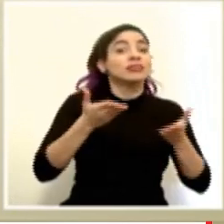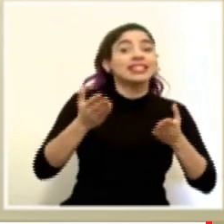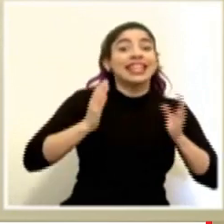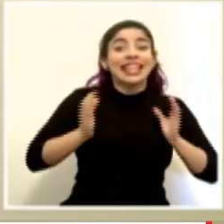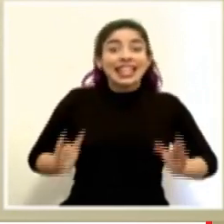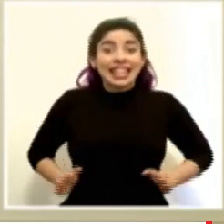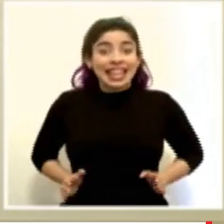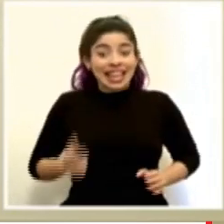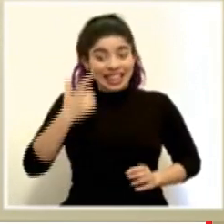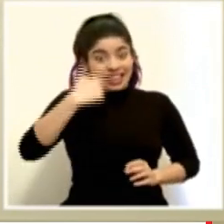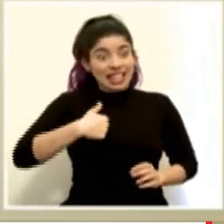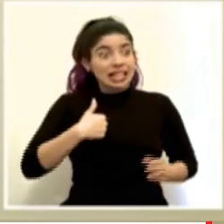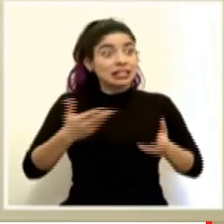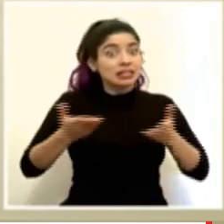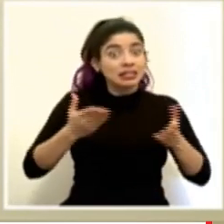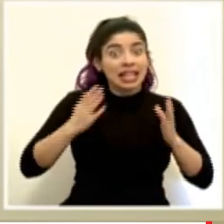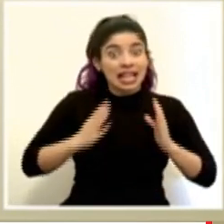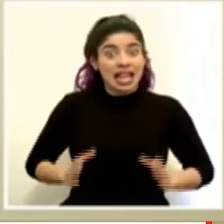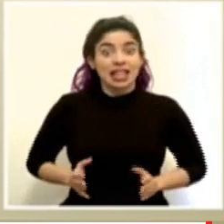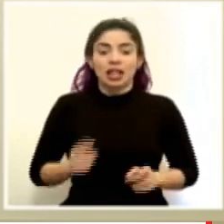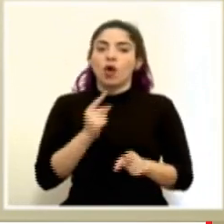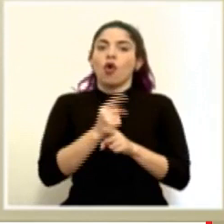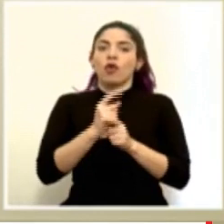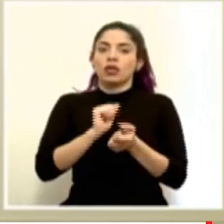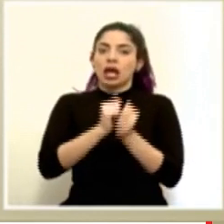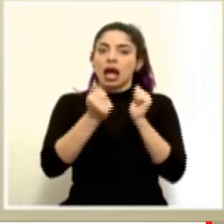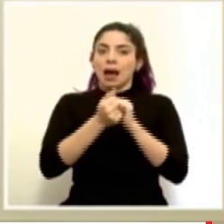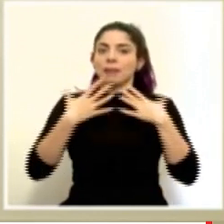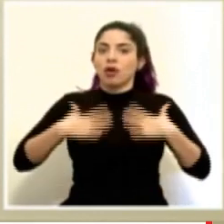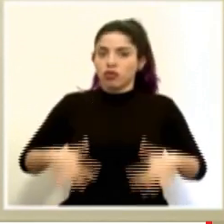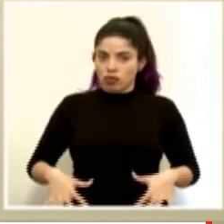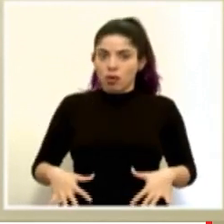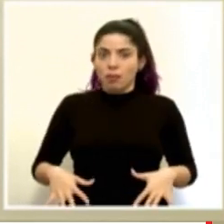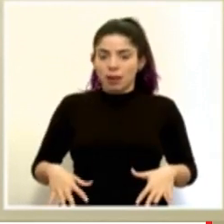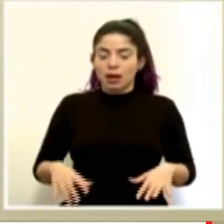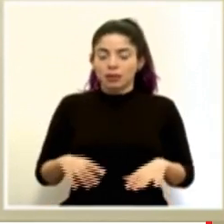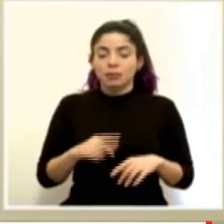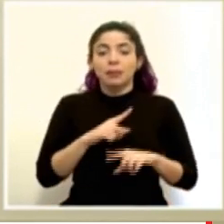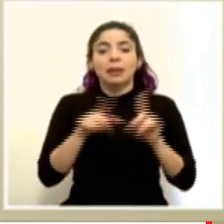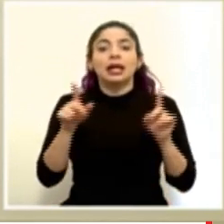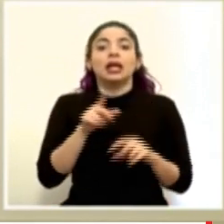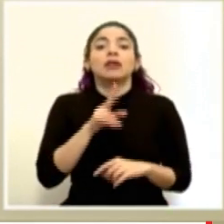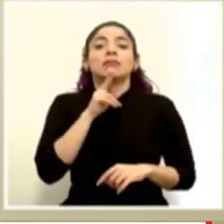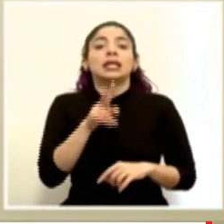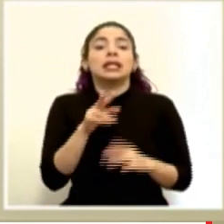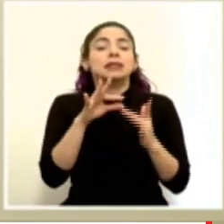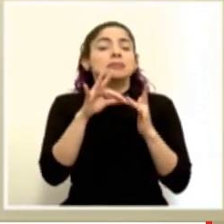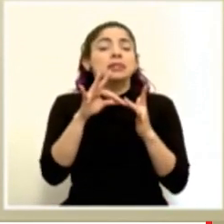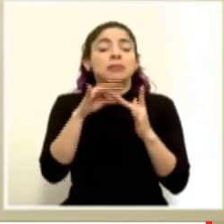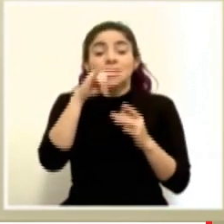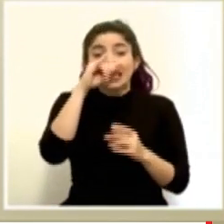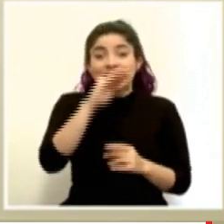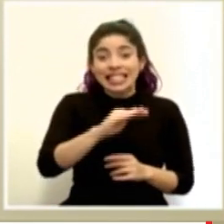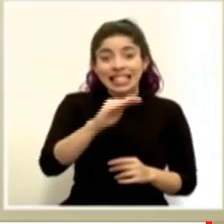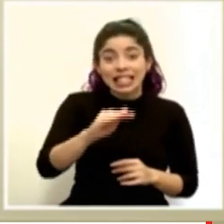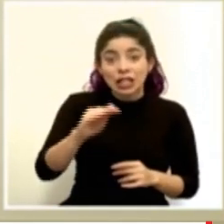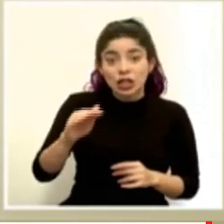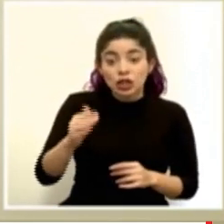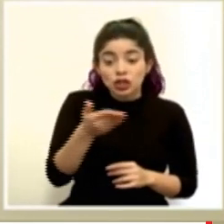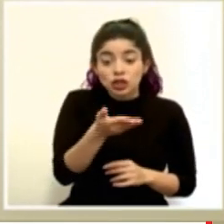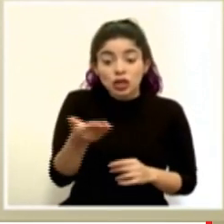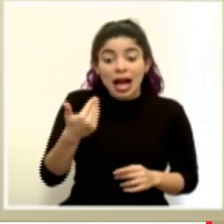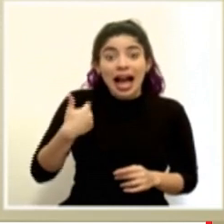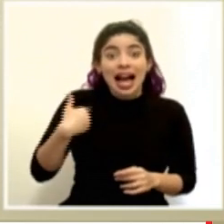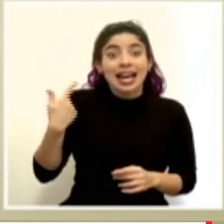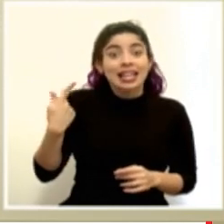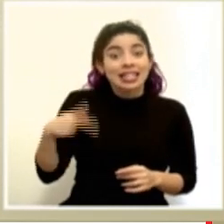más, pues es incluso adecuado el cambio de ropa. Pero lo que sí es cierto es que especialmente con los niños que tienen factores